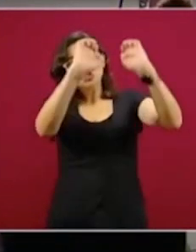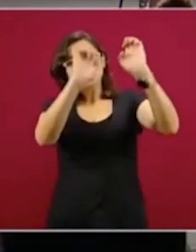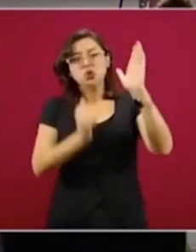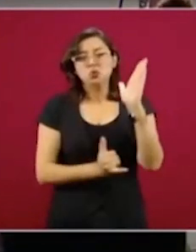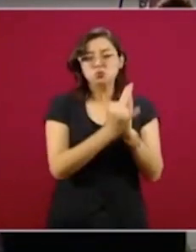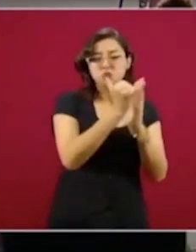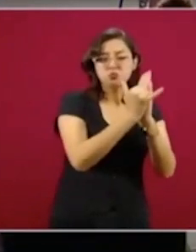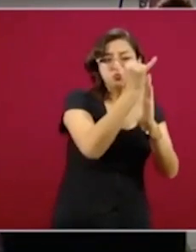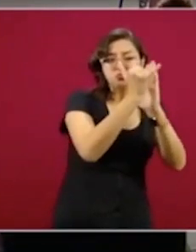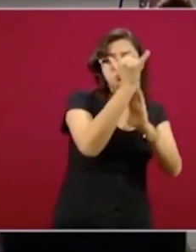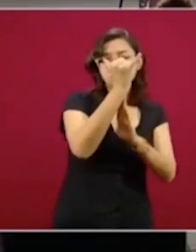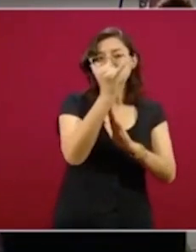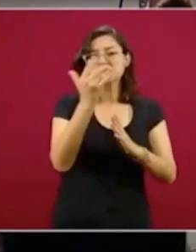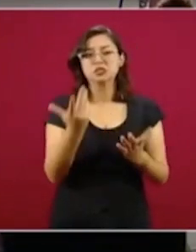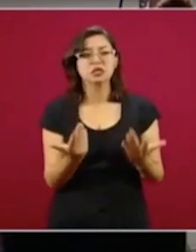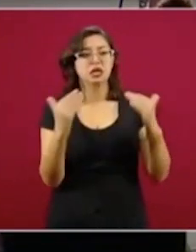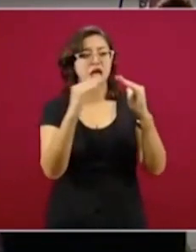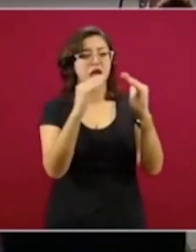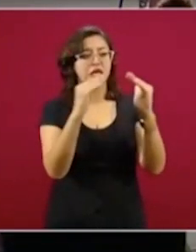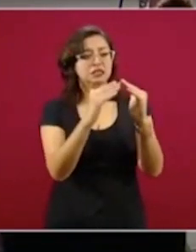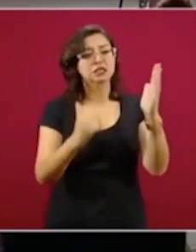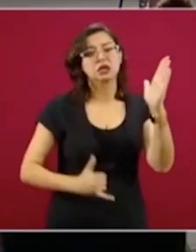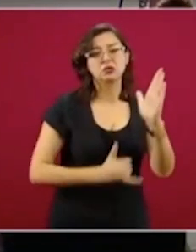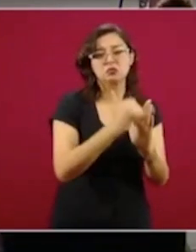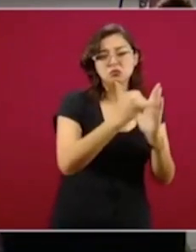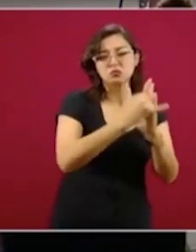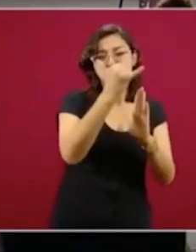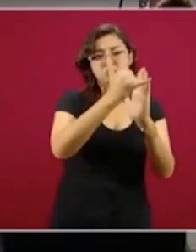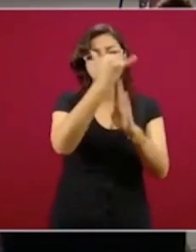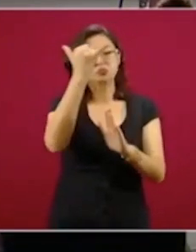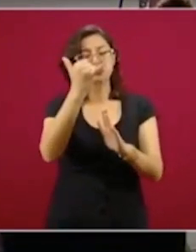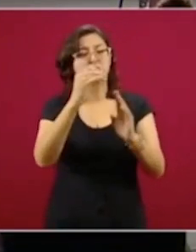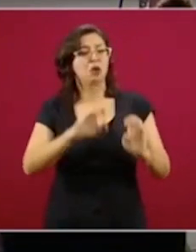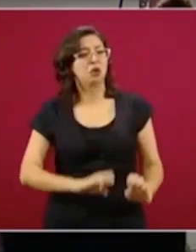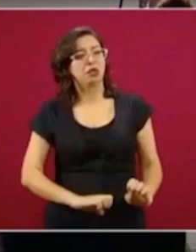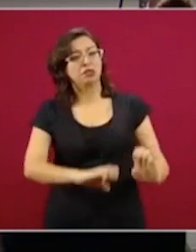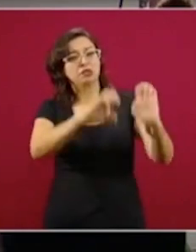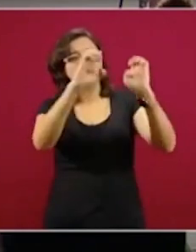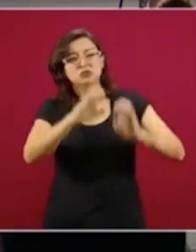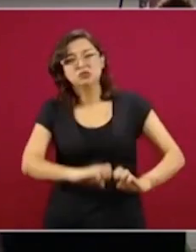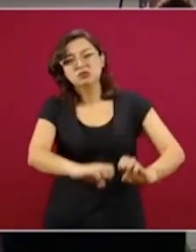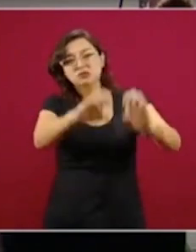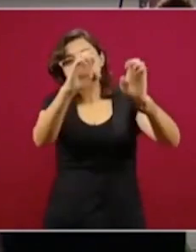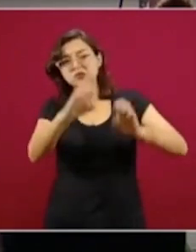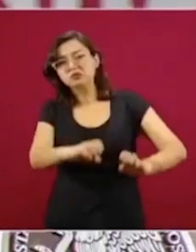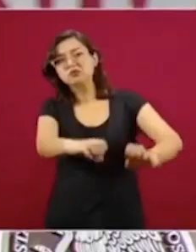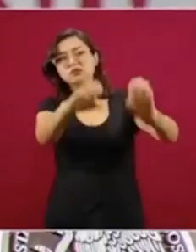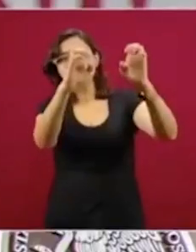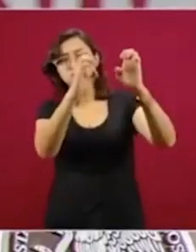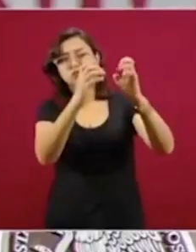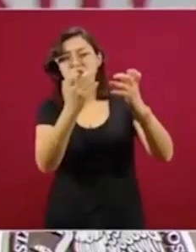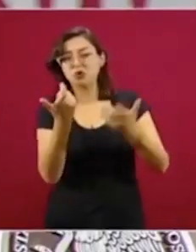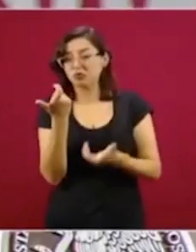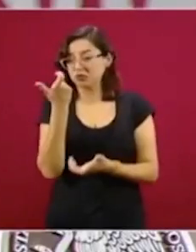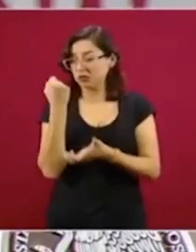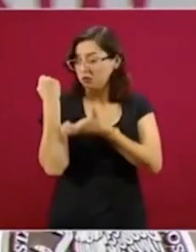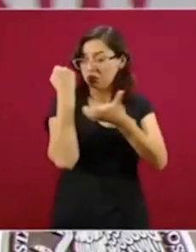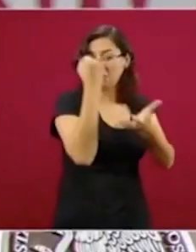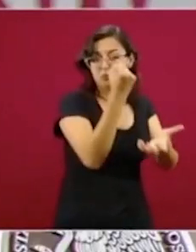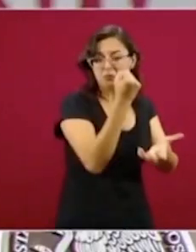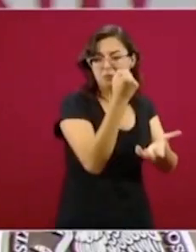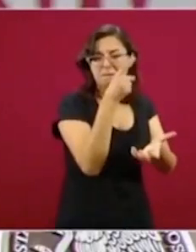a una empresa constructora el dinero para hacer una unidad habitacional podamos entregar